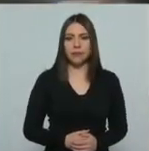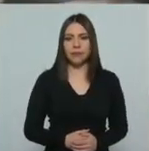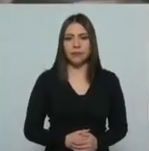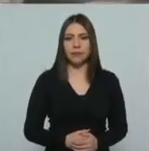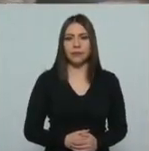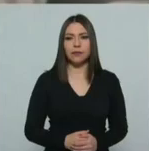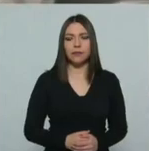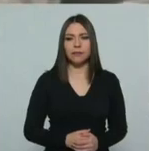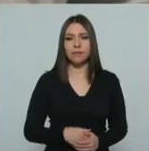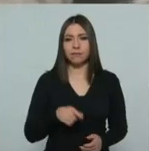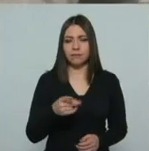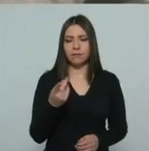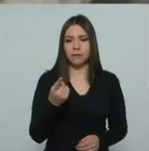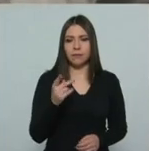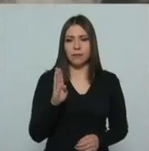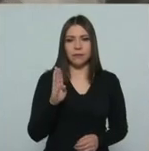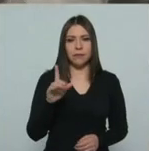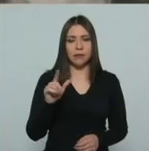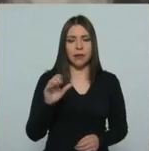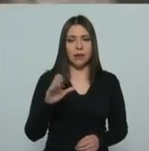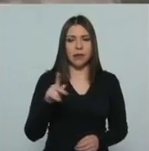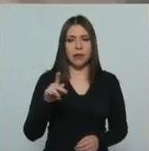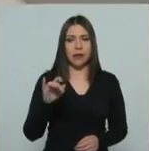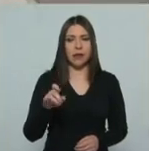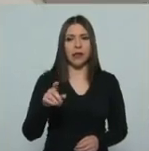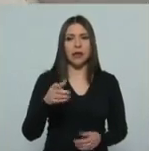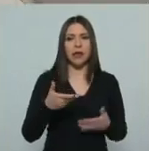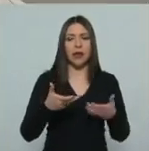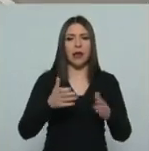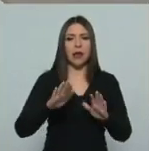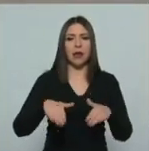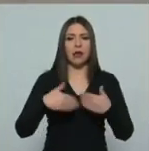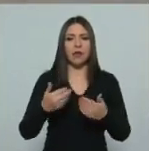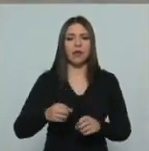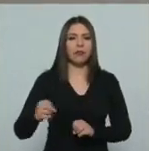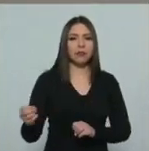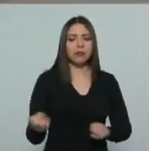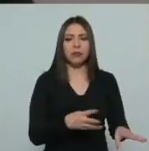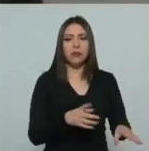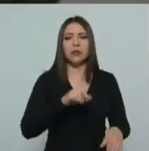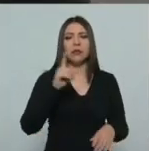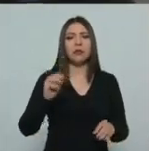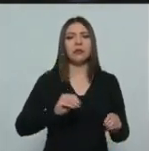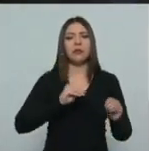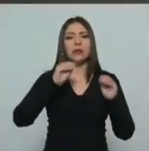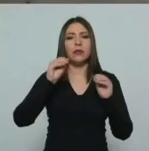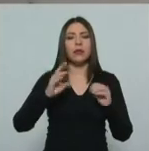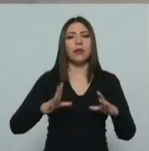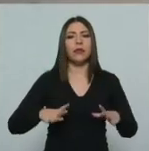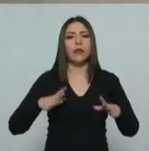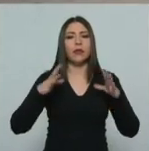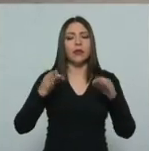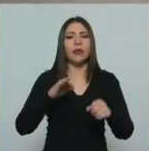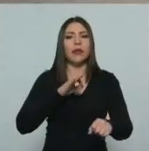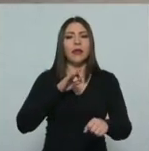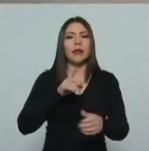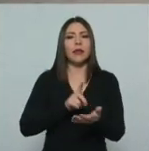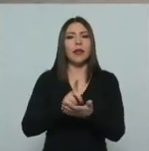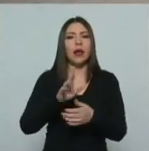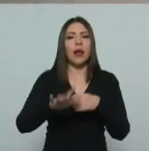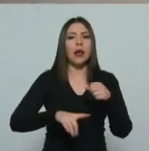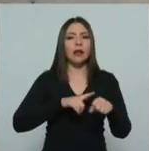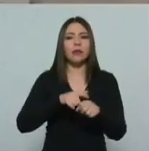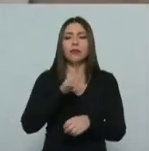Blackie fue sacado de las calles por una mujer altruista. Cuando llegó a la Fundación Pro Defensa de los Derechos Animales, no